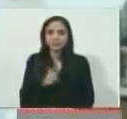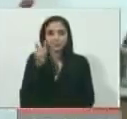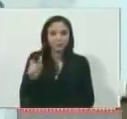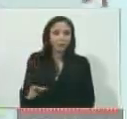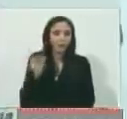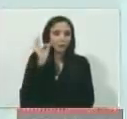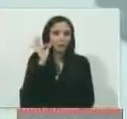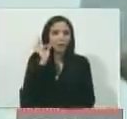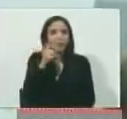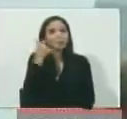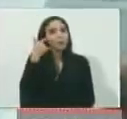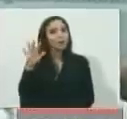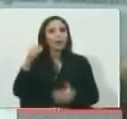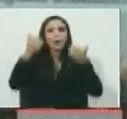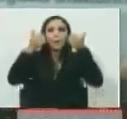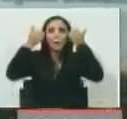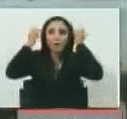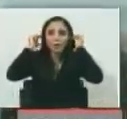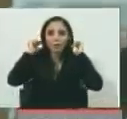Debe ser María Corina.